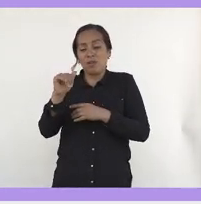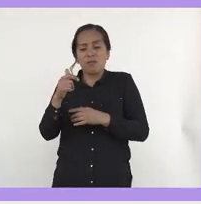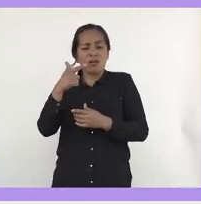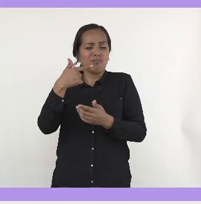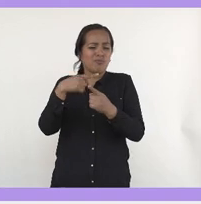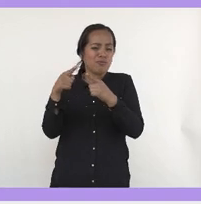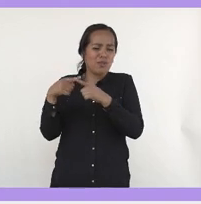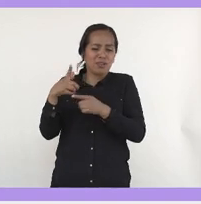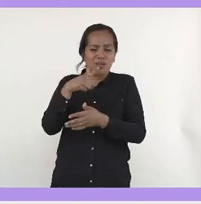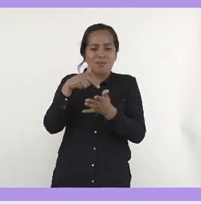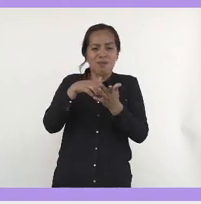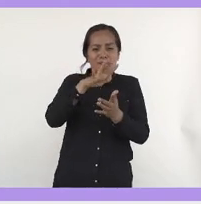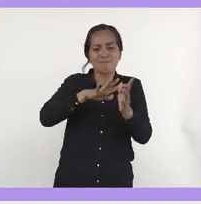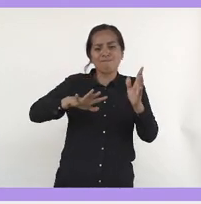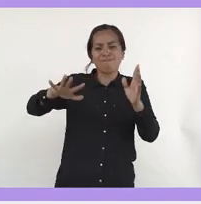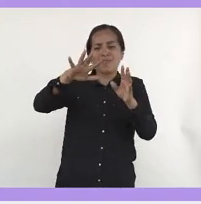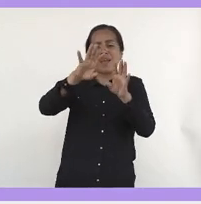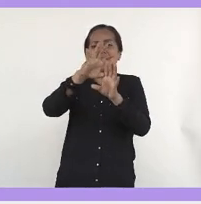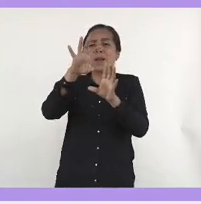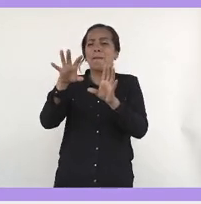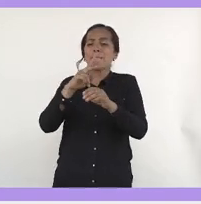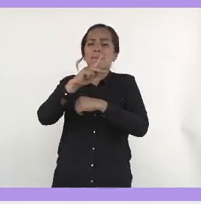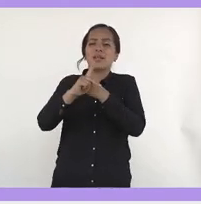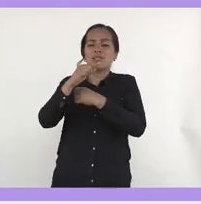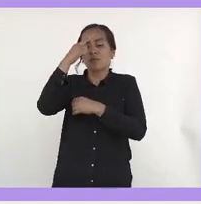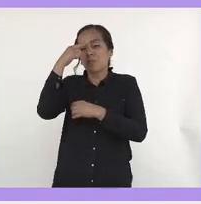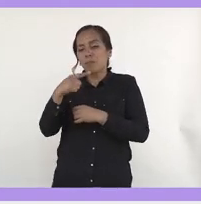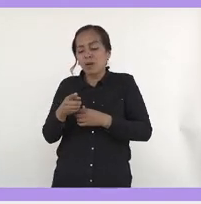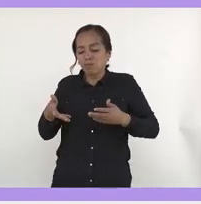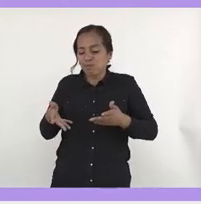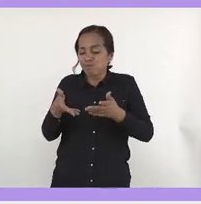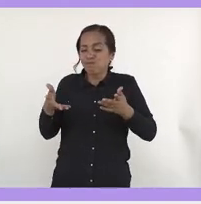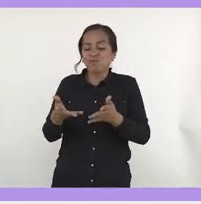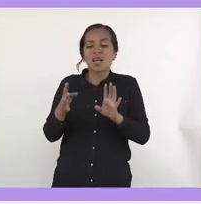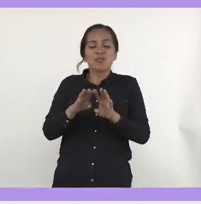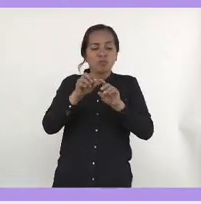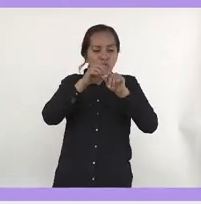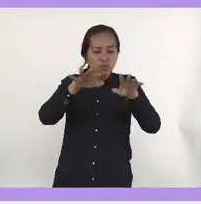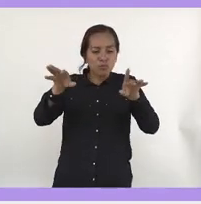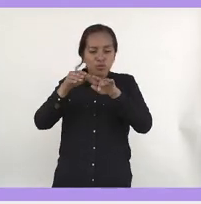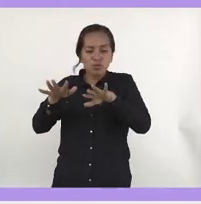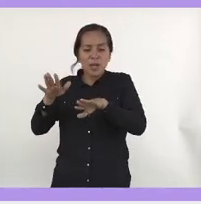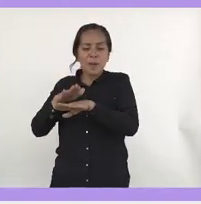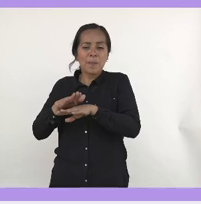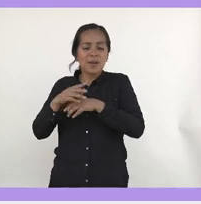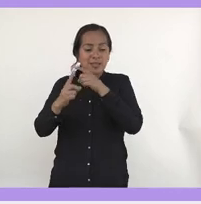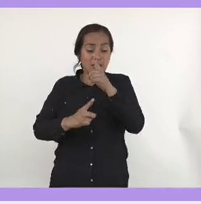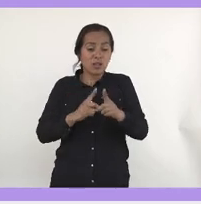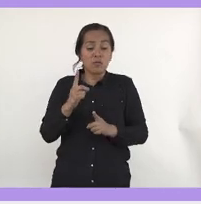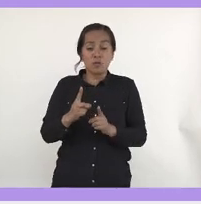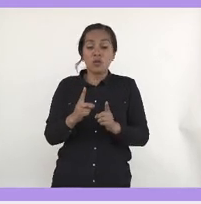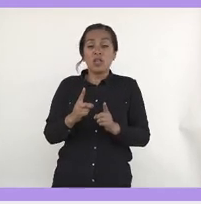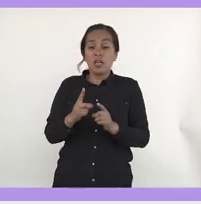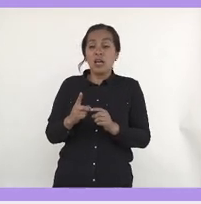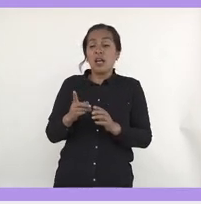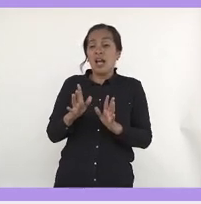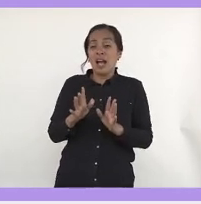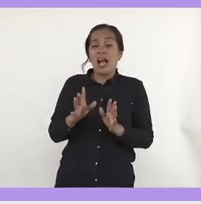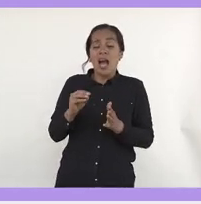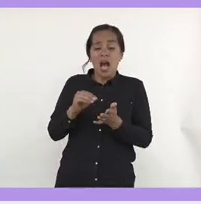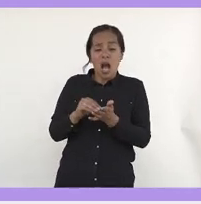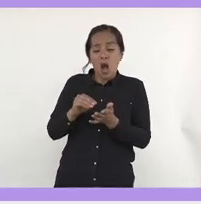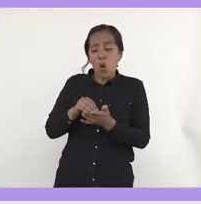nuestro país para poder empezar a a fomentar todavía más el deporte para que las niñas todavía que suele pasar Eh que